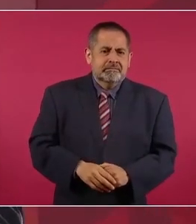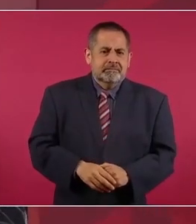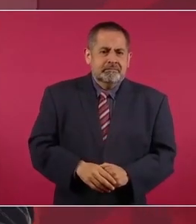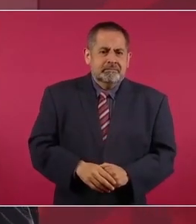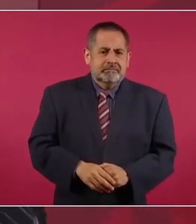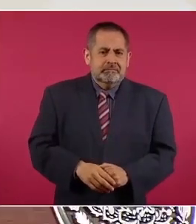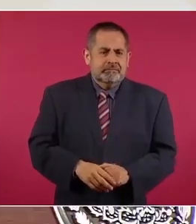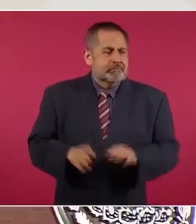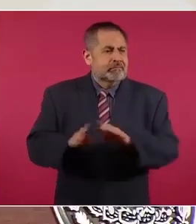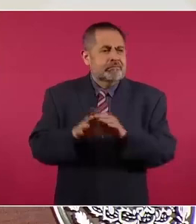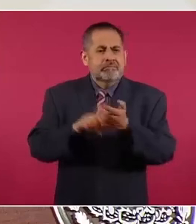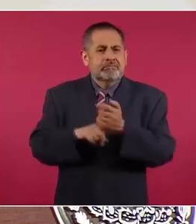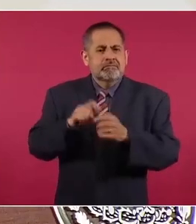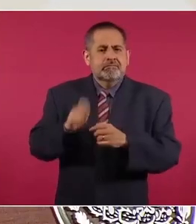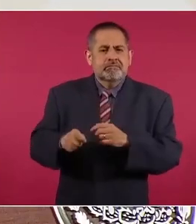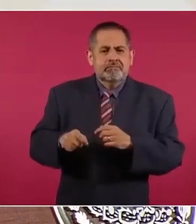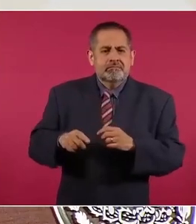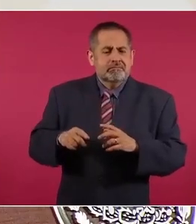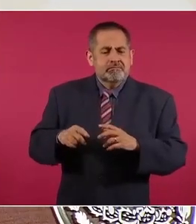Una institución